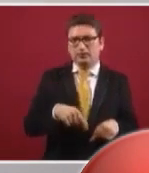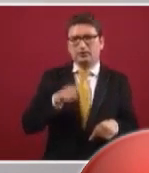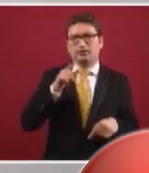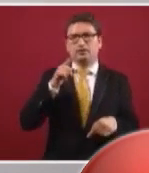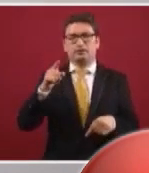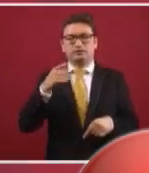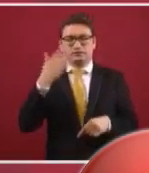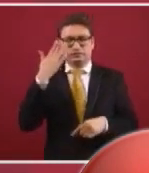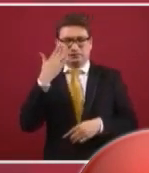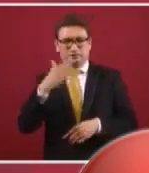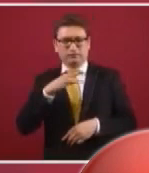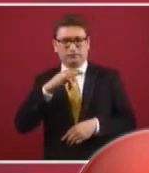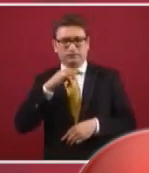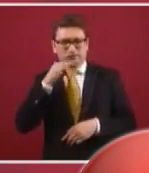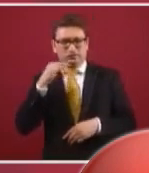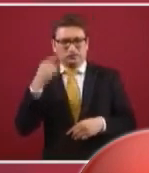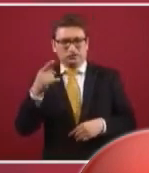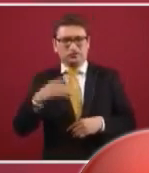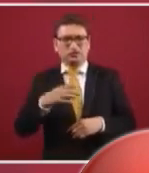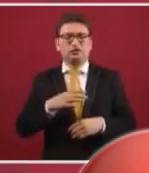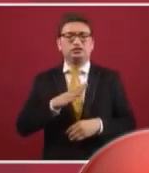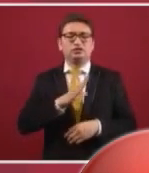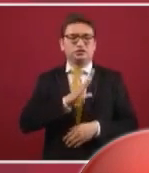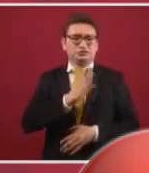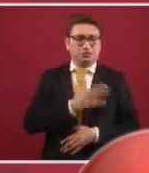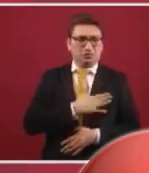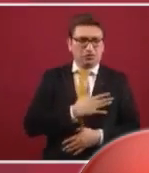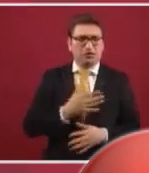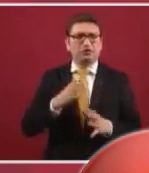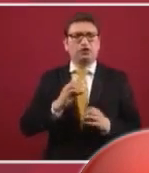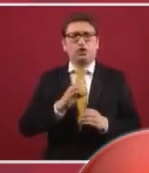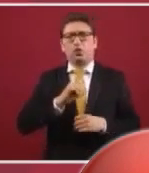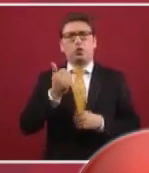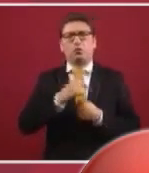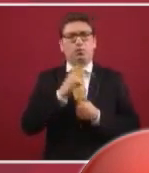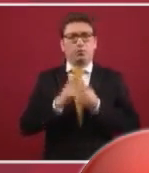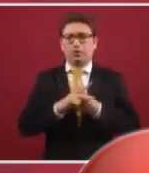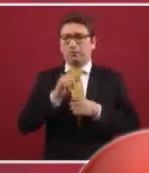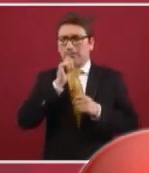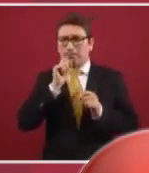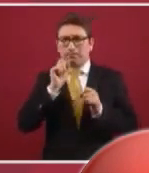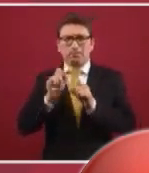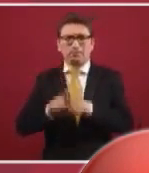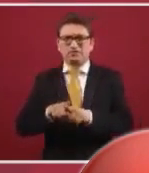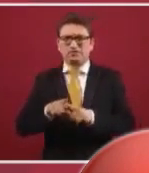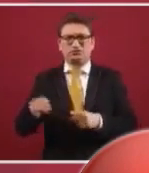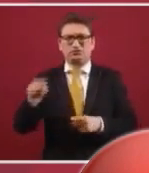para Chile, que para España, que para cualquier país.